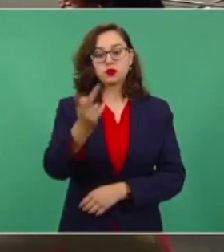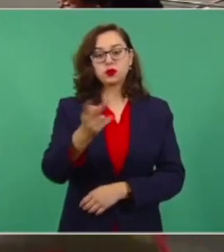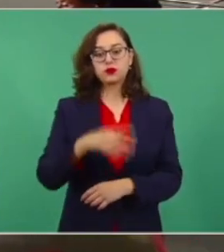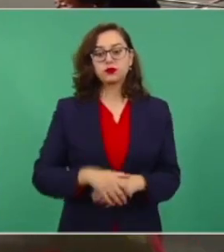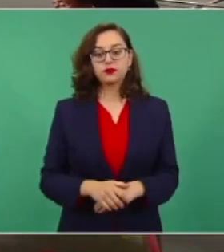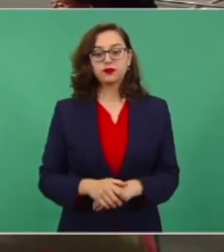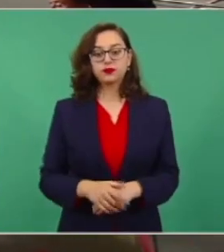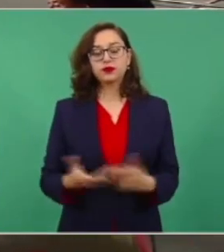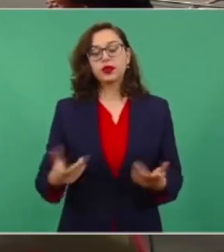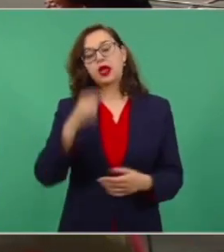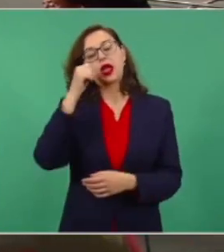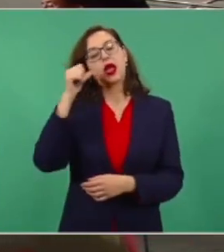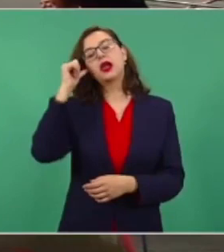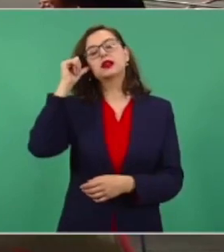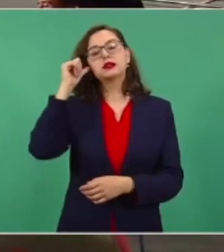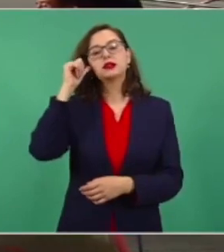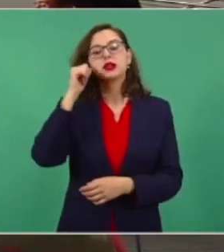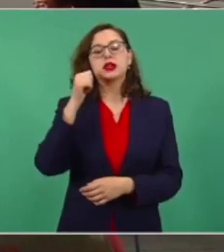a